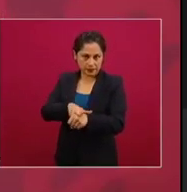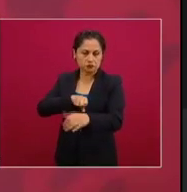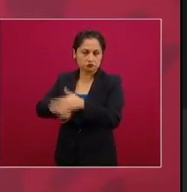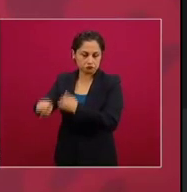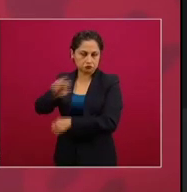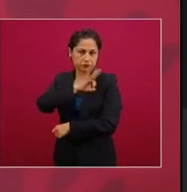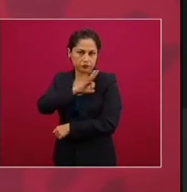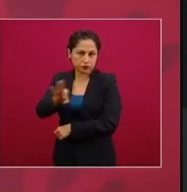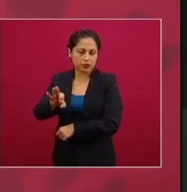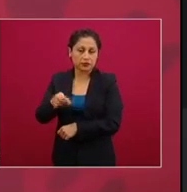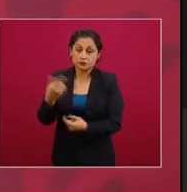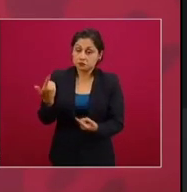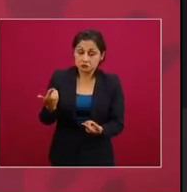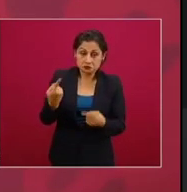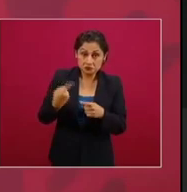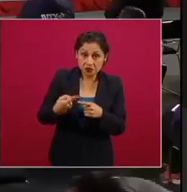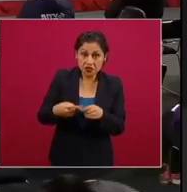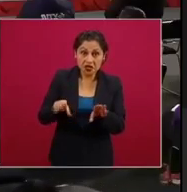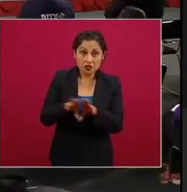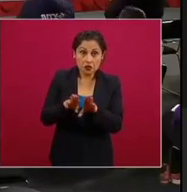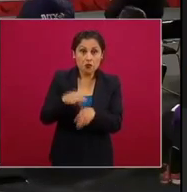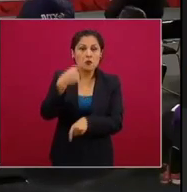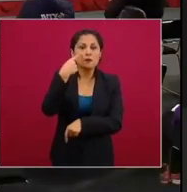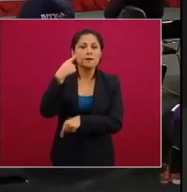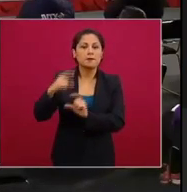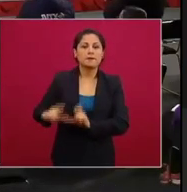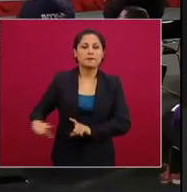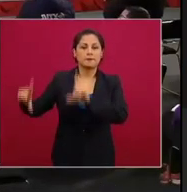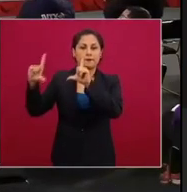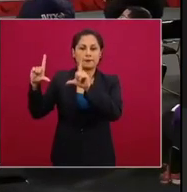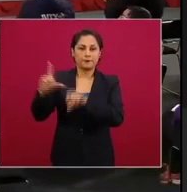Bueno, si me lo ponen en la primera.